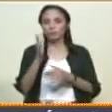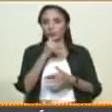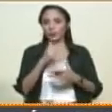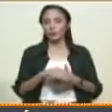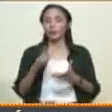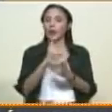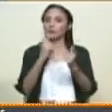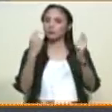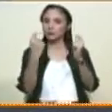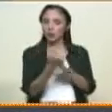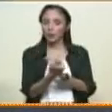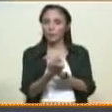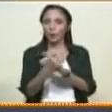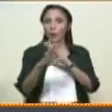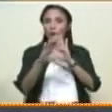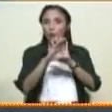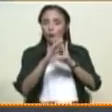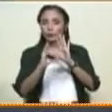cambió